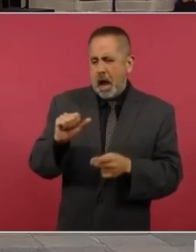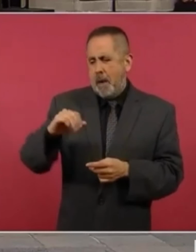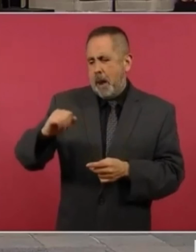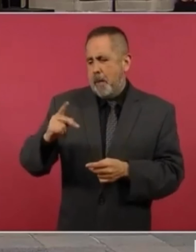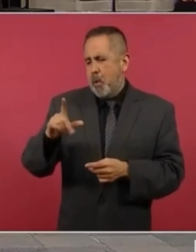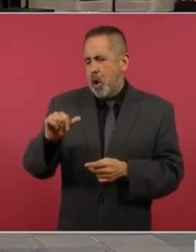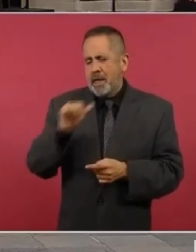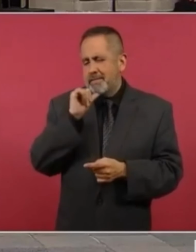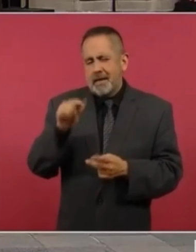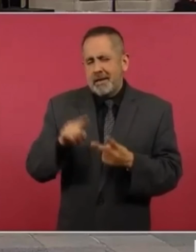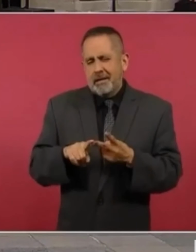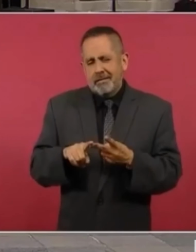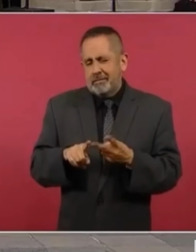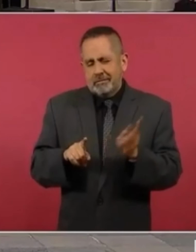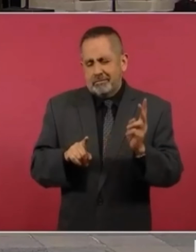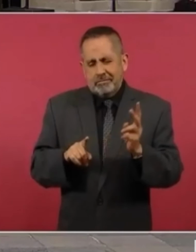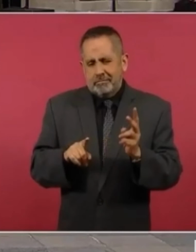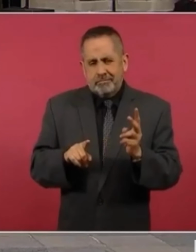no es